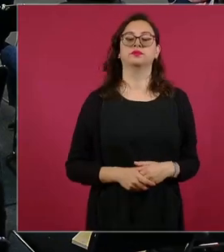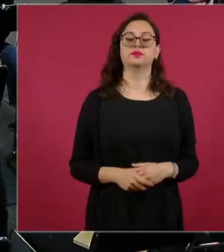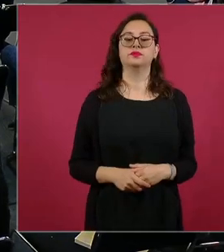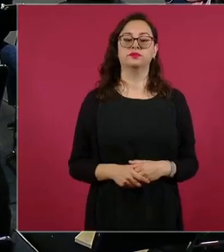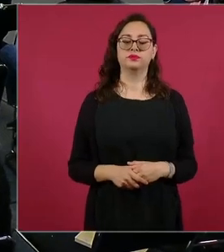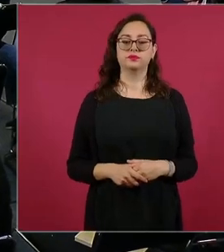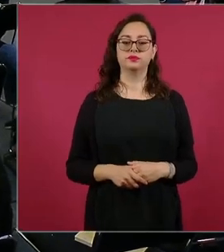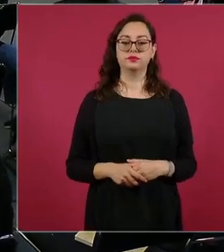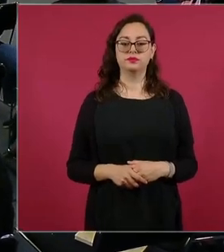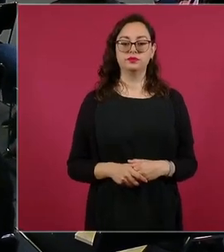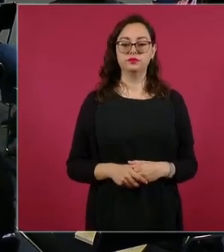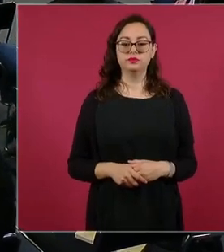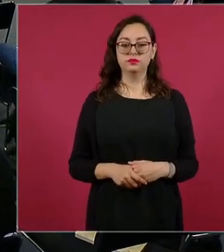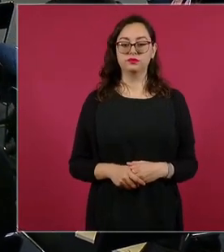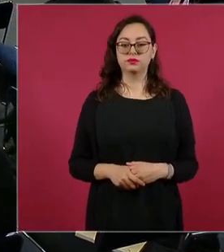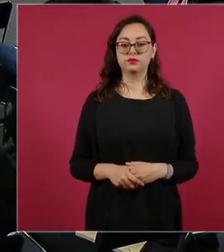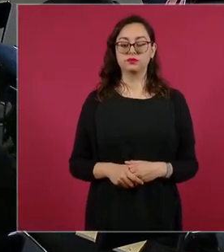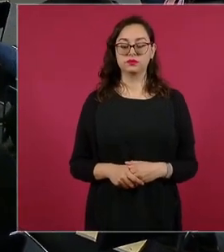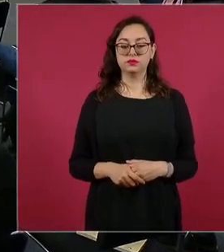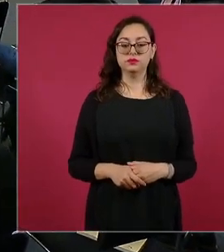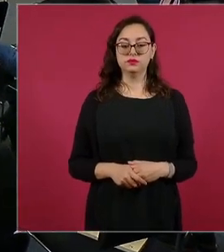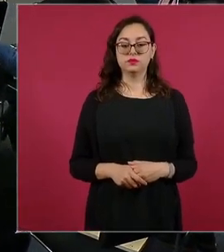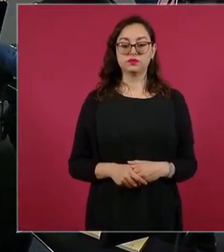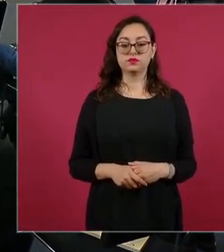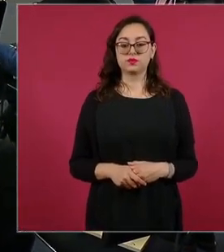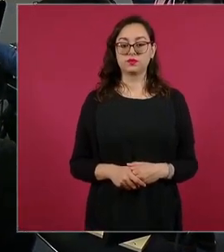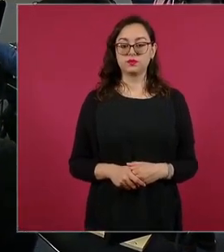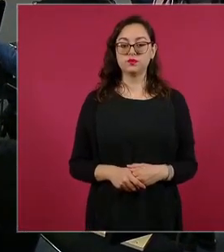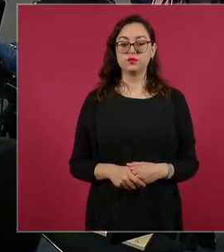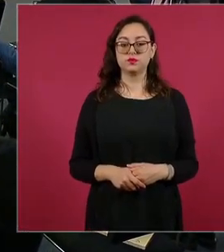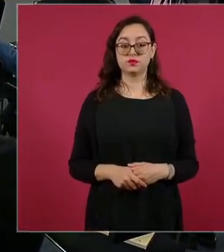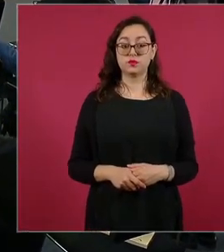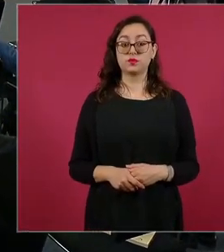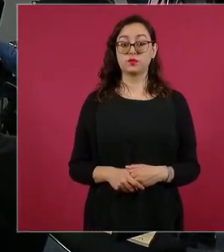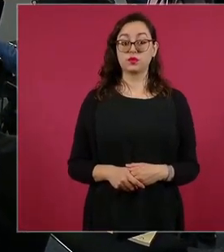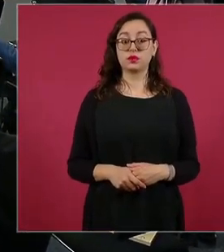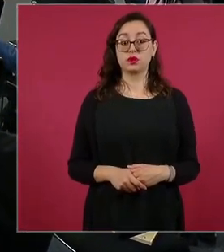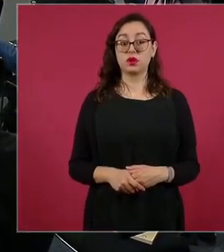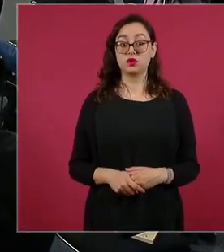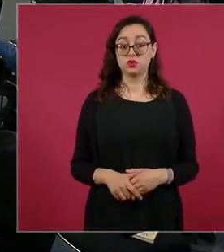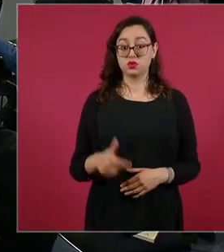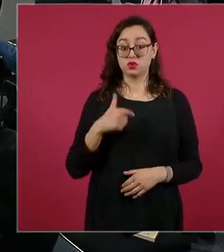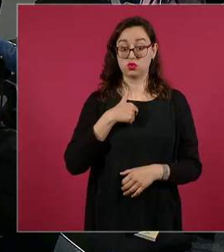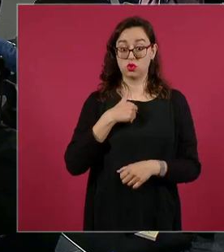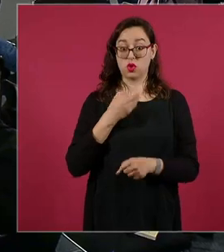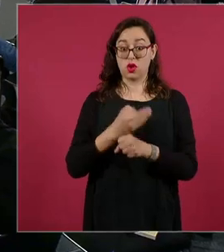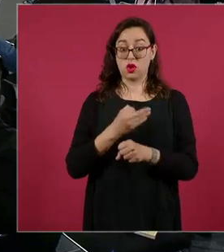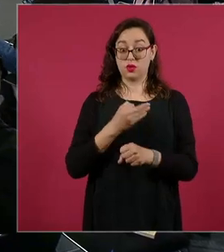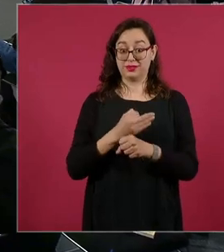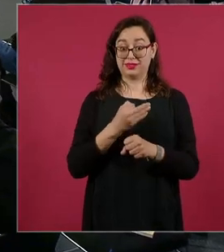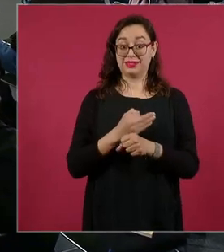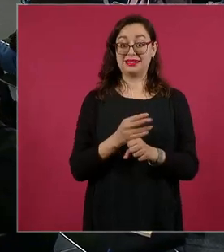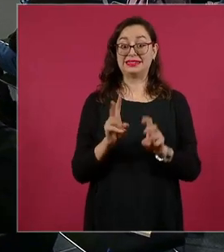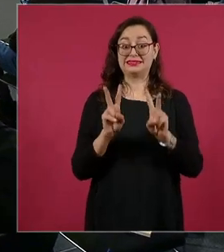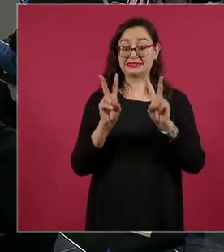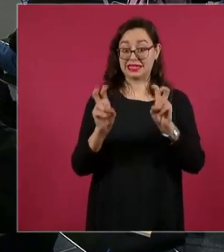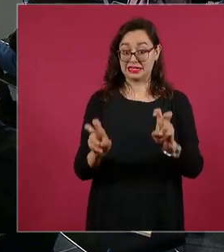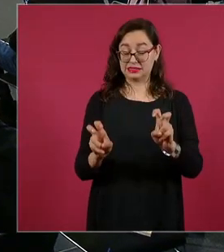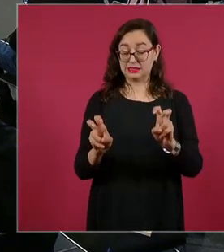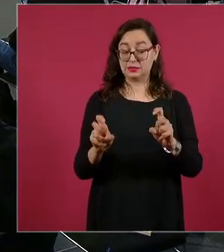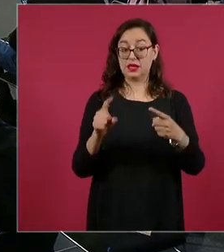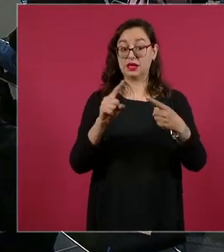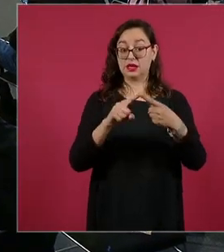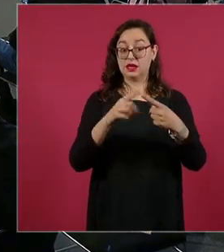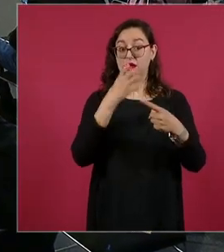yo voy a afirmar el que tiene que ver con los cinco o sea urgencias